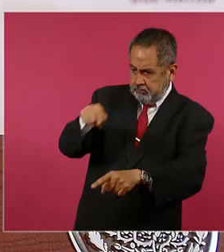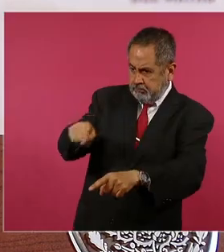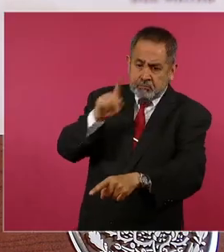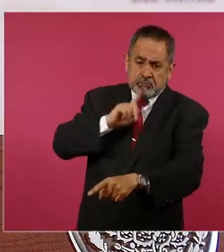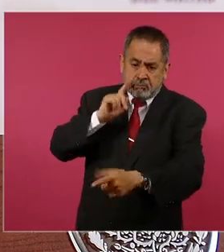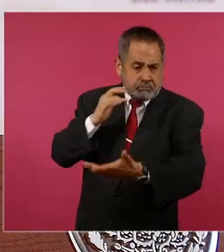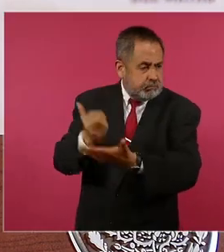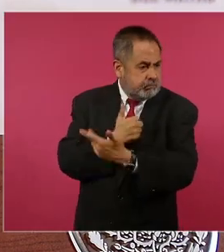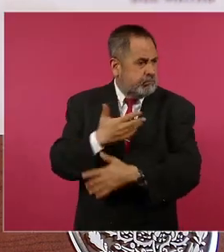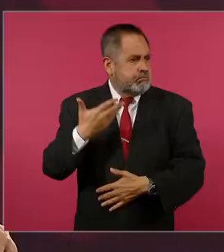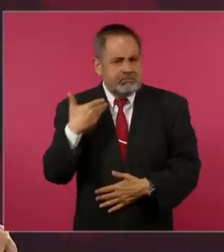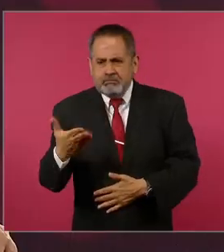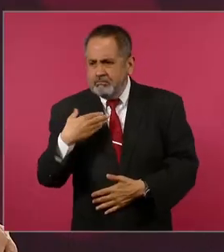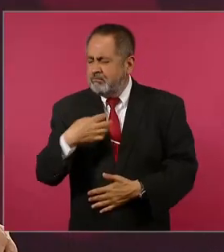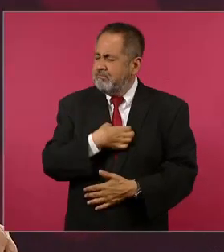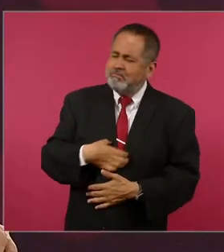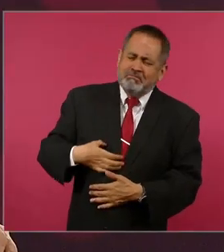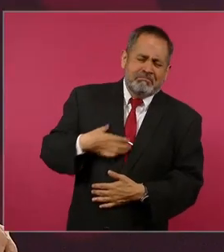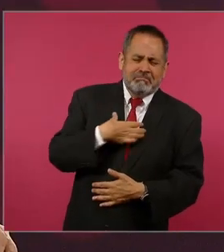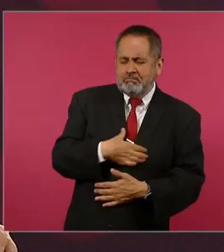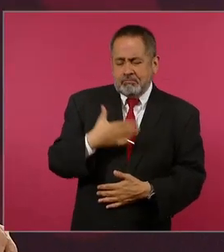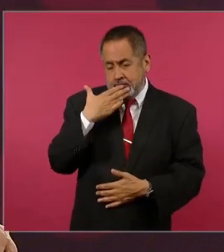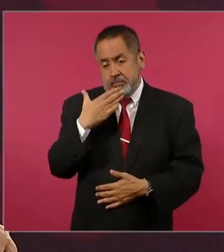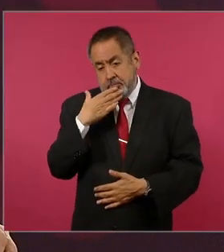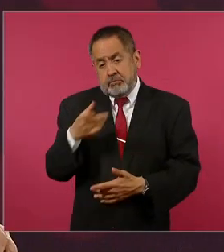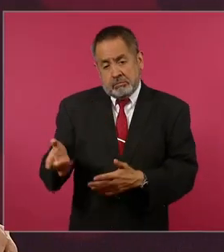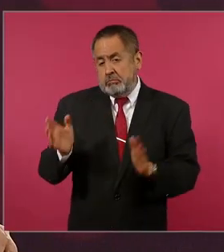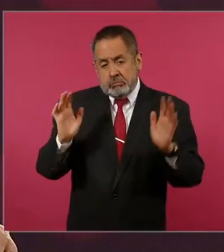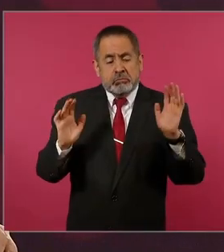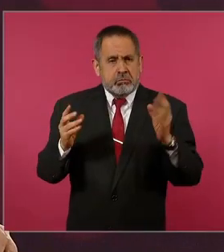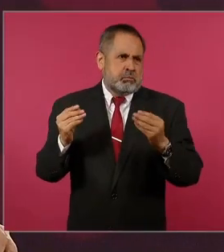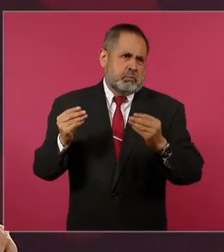mucha gente muy contenta.